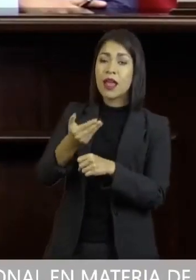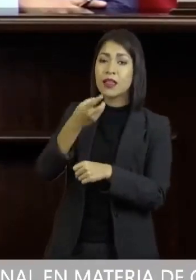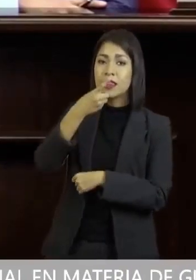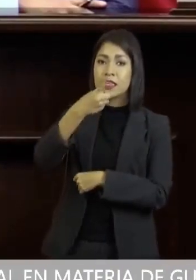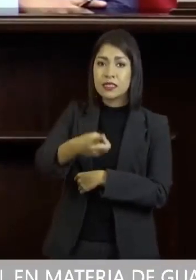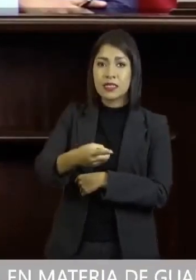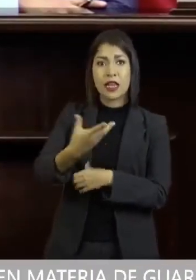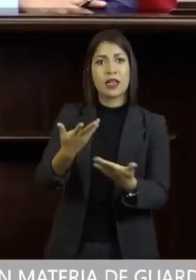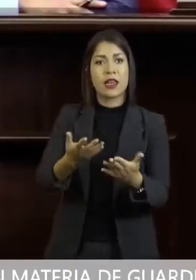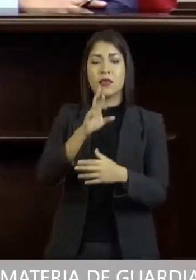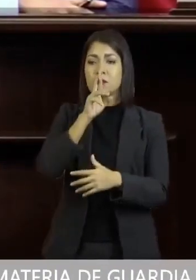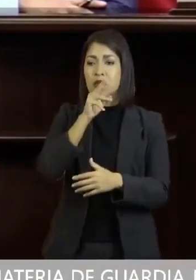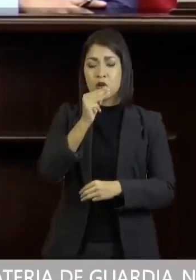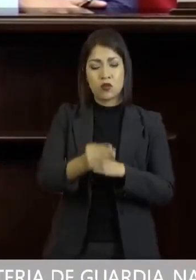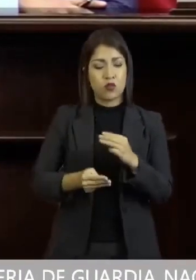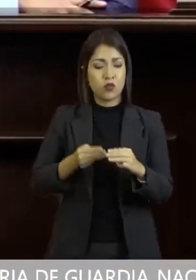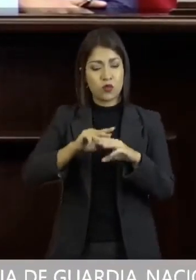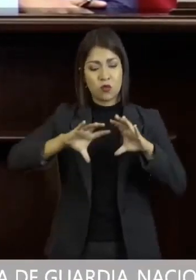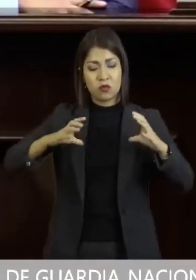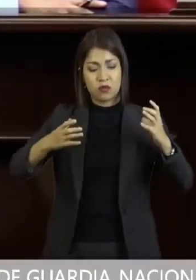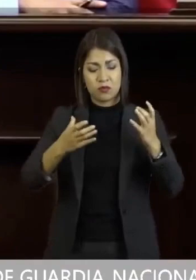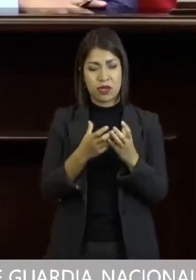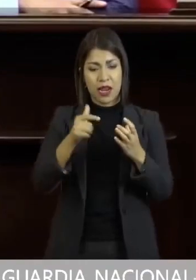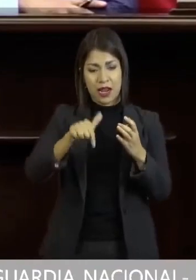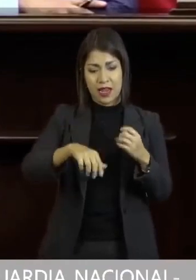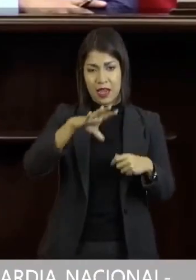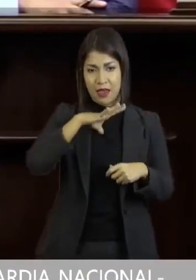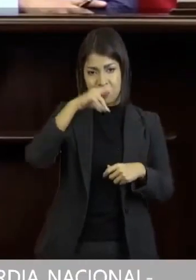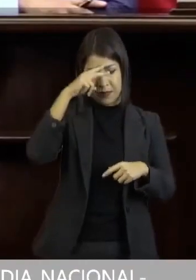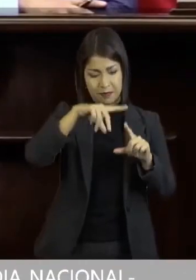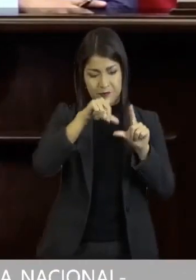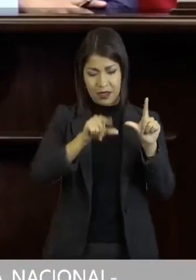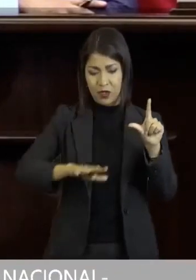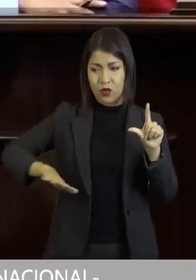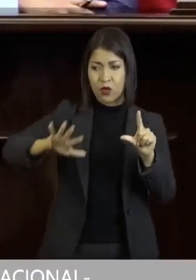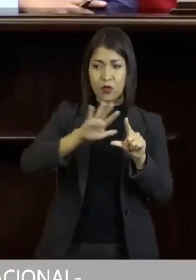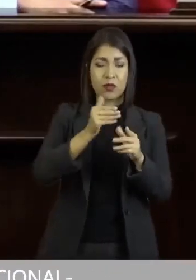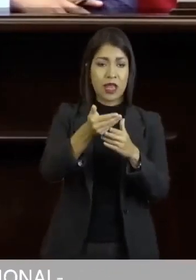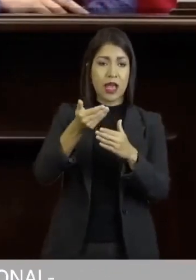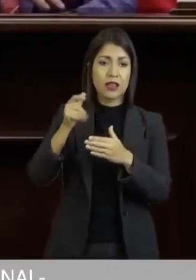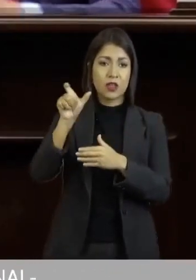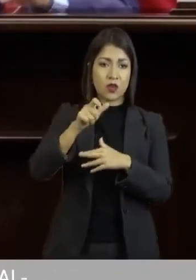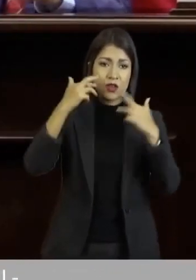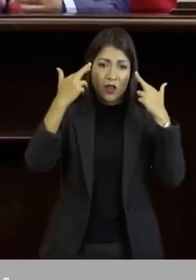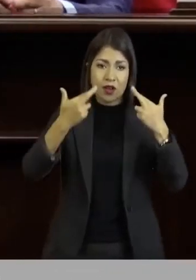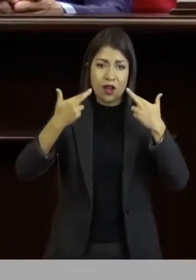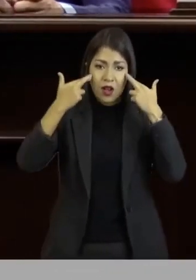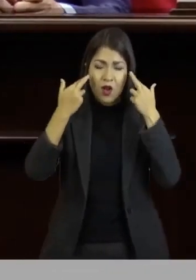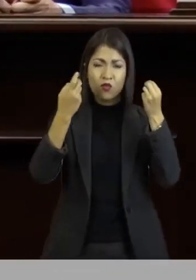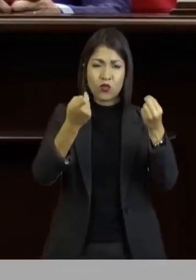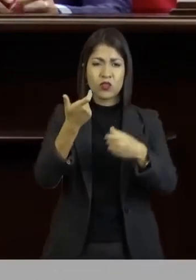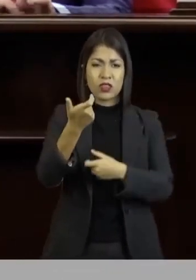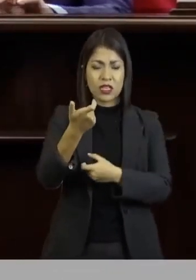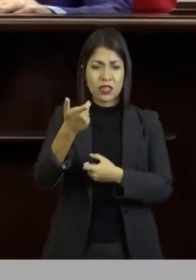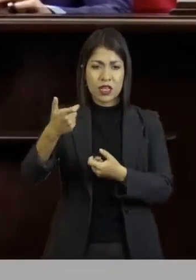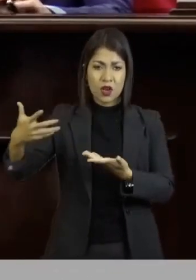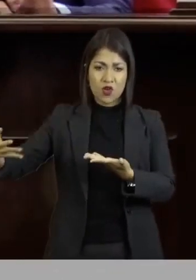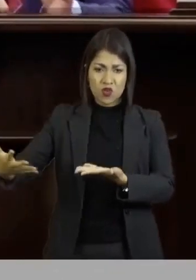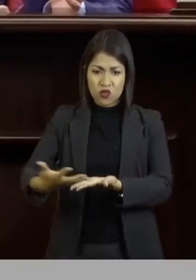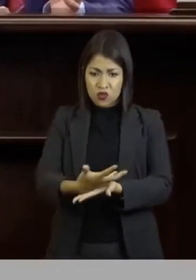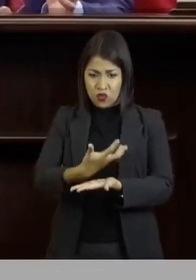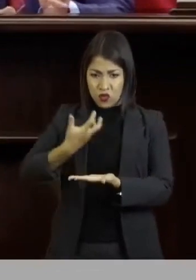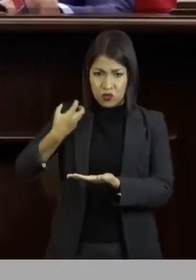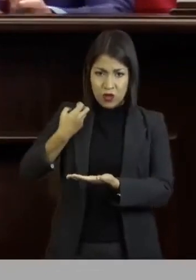mejores del mundo. Se han llevado, bueno, desde la época de la colonia, riquezas incalculables. El